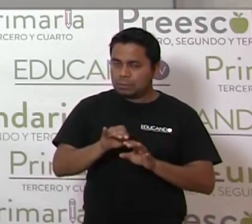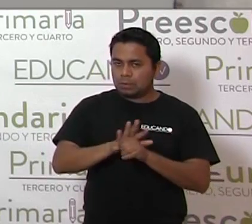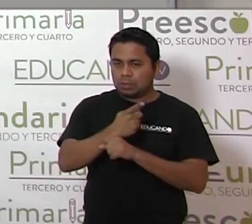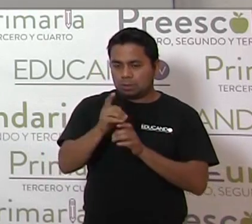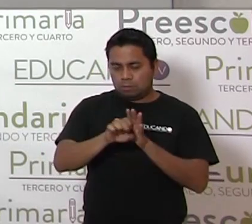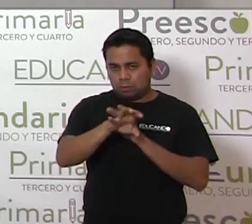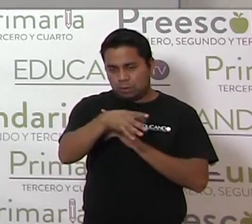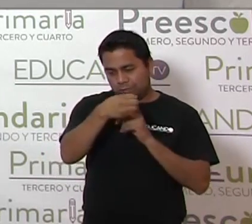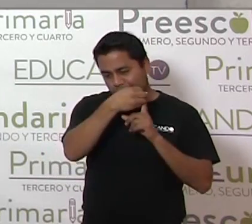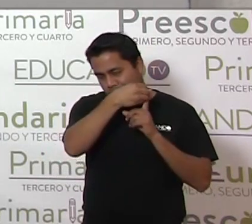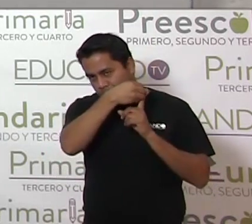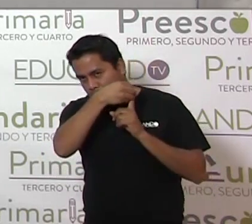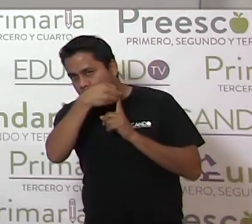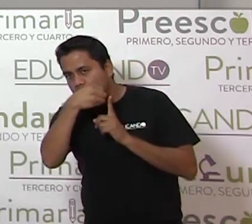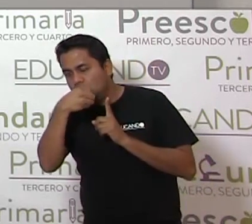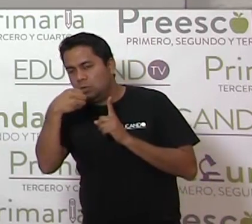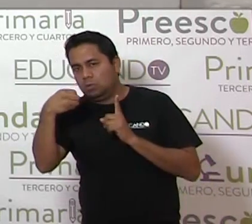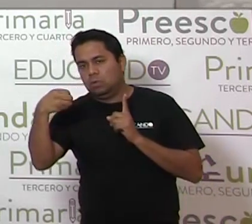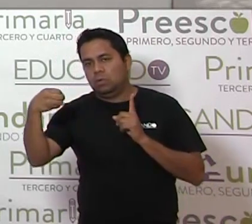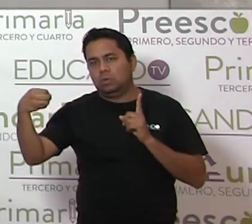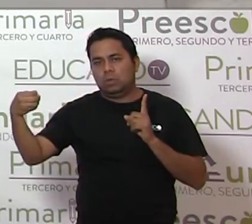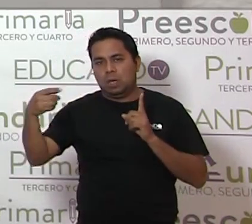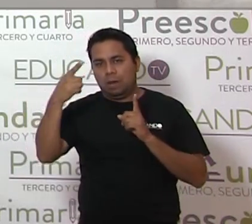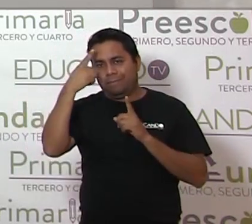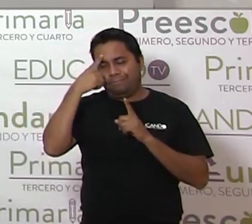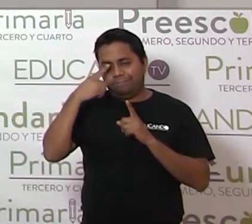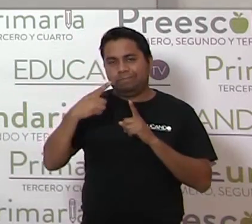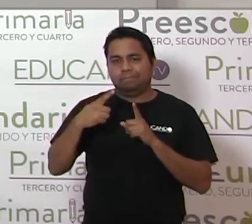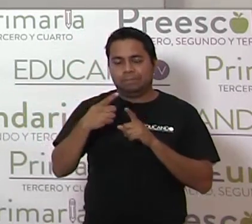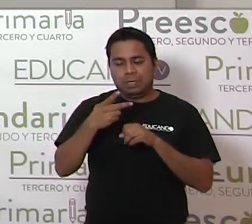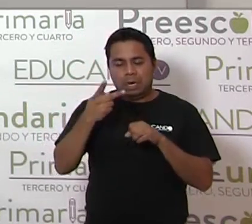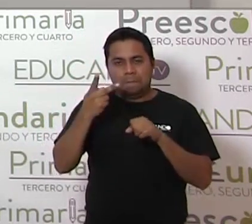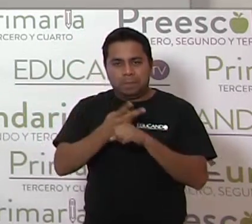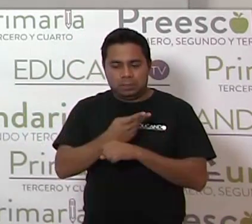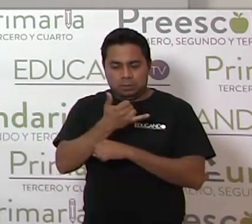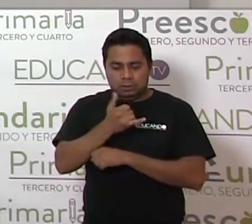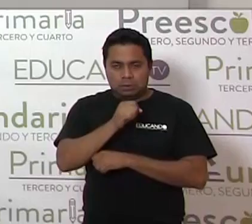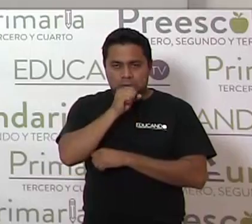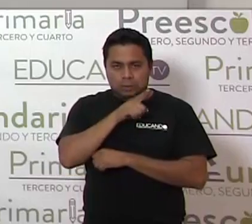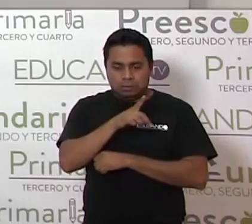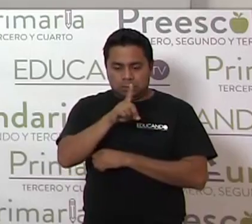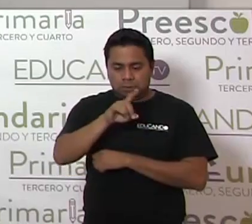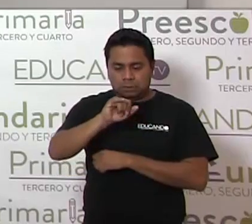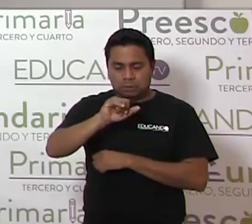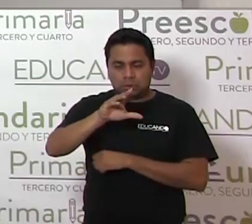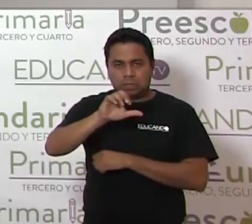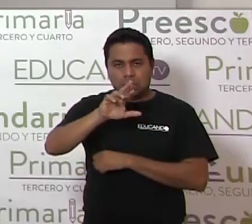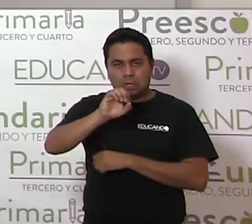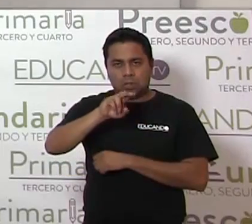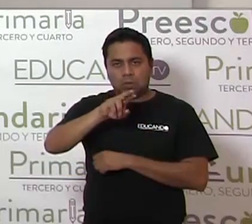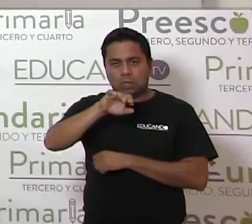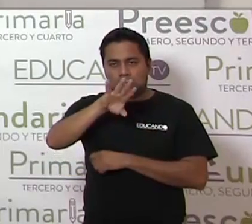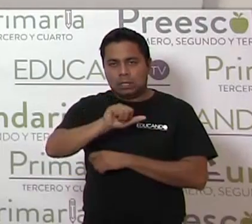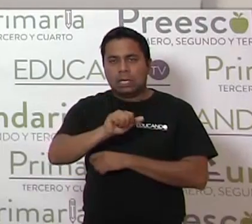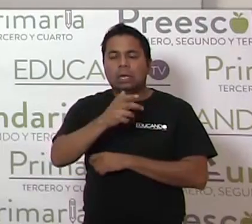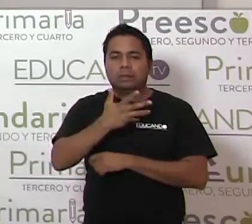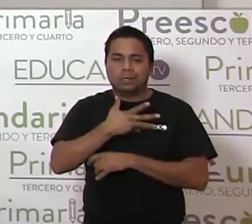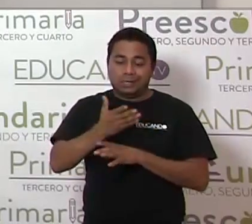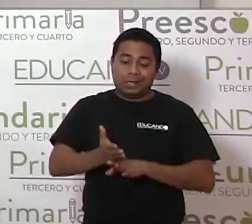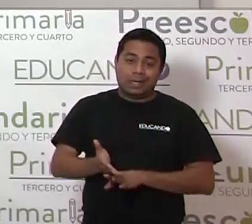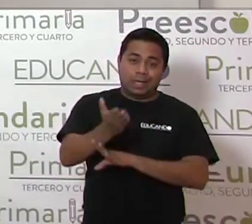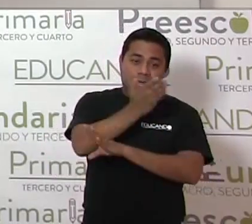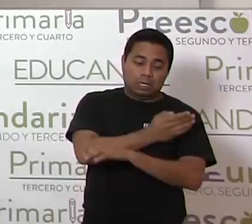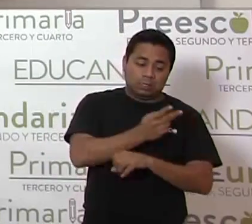la organización de los hechos de forma lineal y diacrónica va a tener una relación de causa